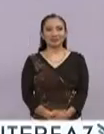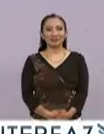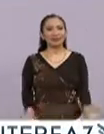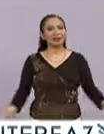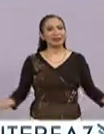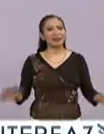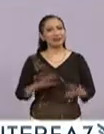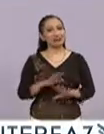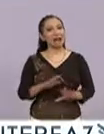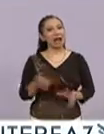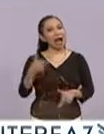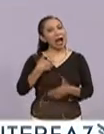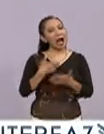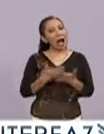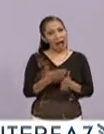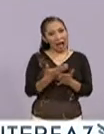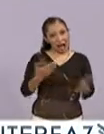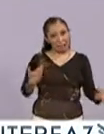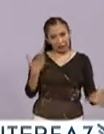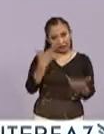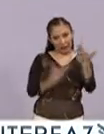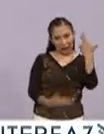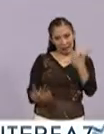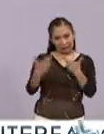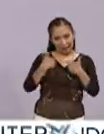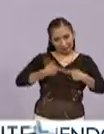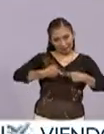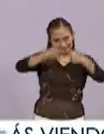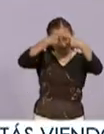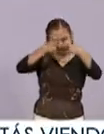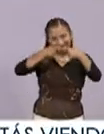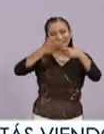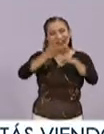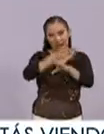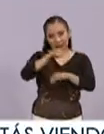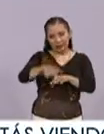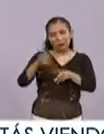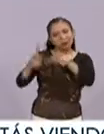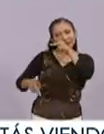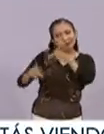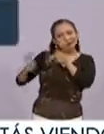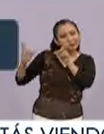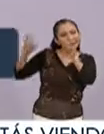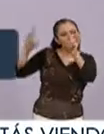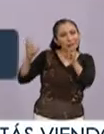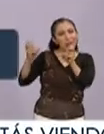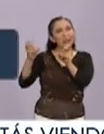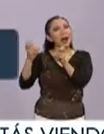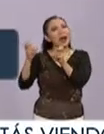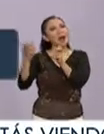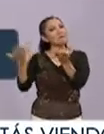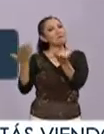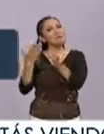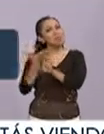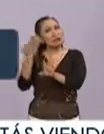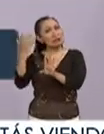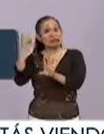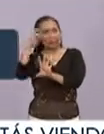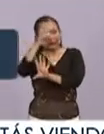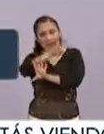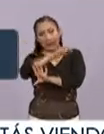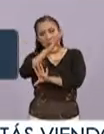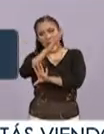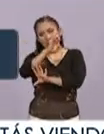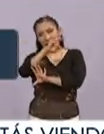Pues estamos ya desde antes de regresar del corte, pues en esta conversación sobre un tema que es polémico.